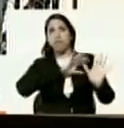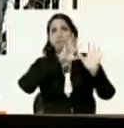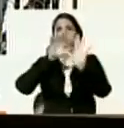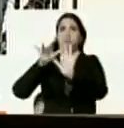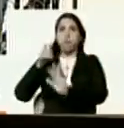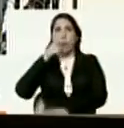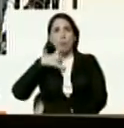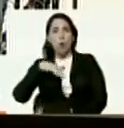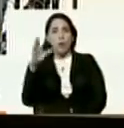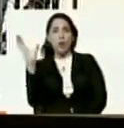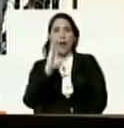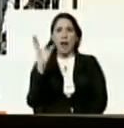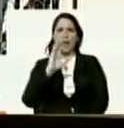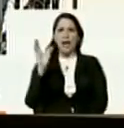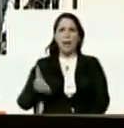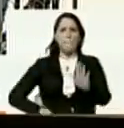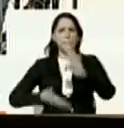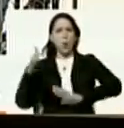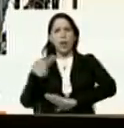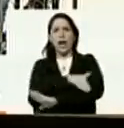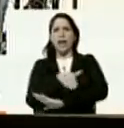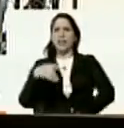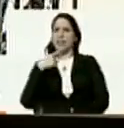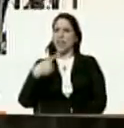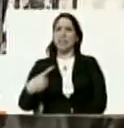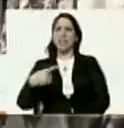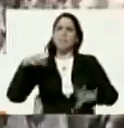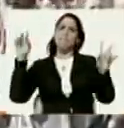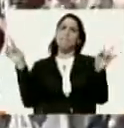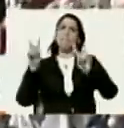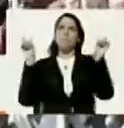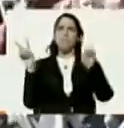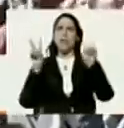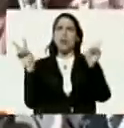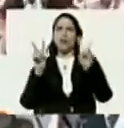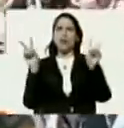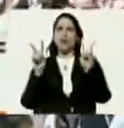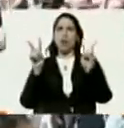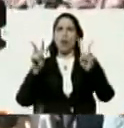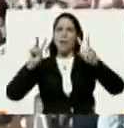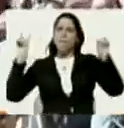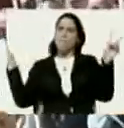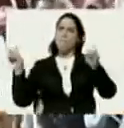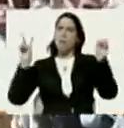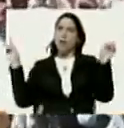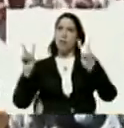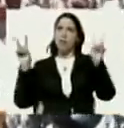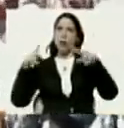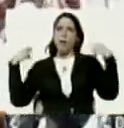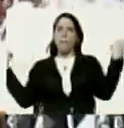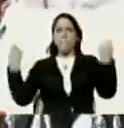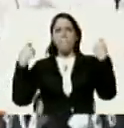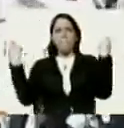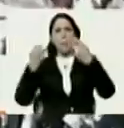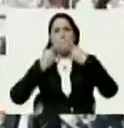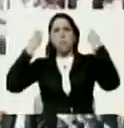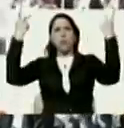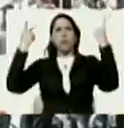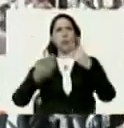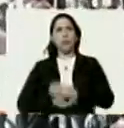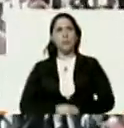Caracas se lanzó a las calles hoy a decir victoria, victoria, victoria